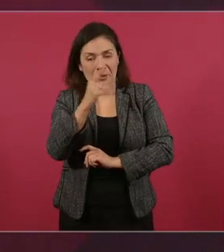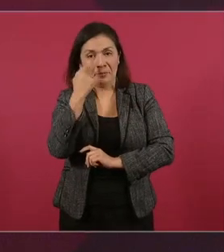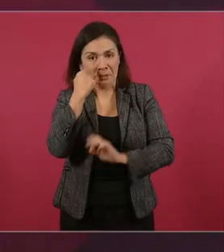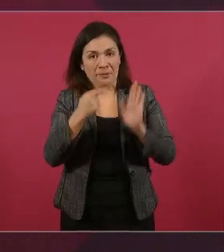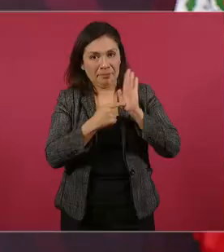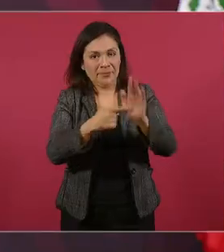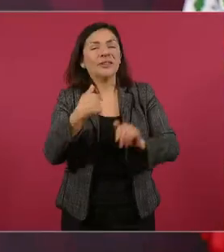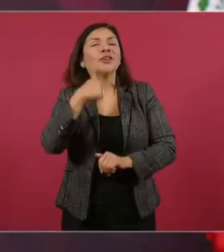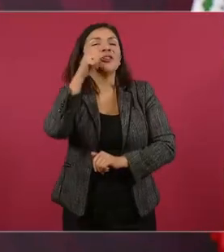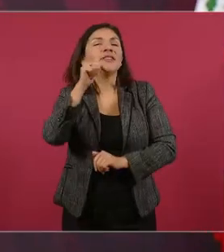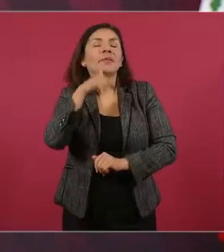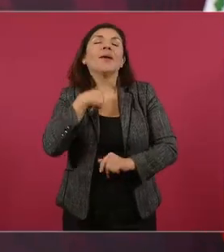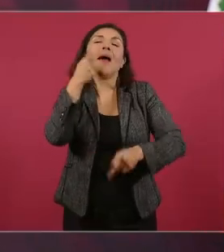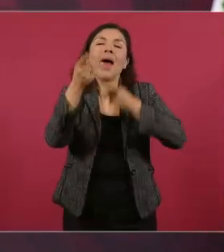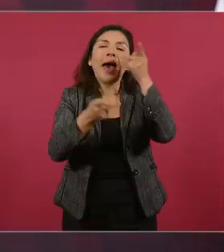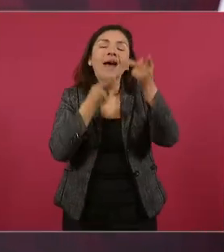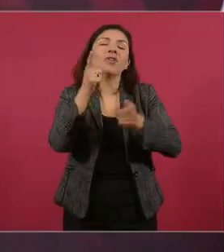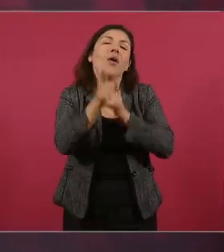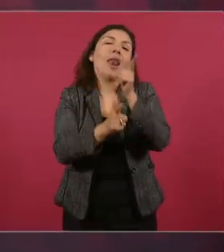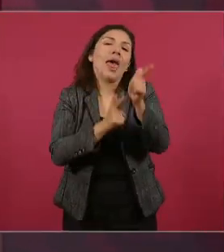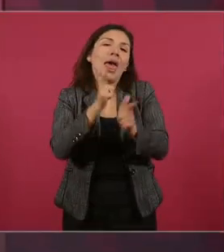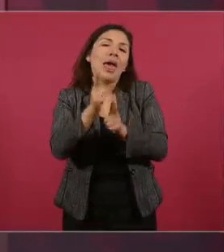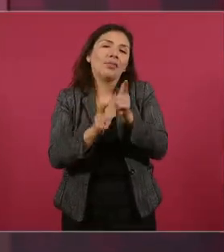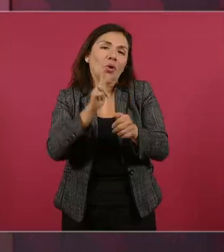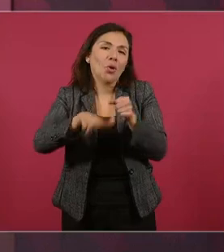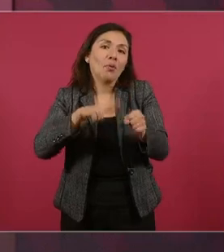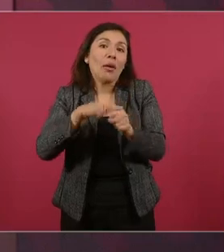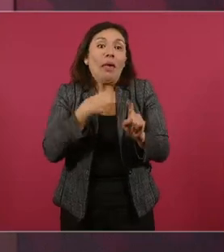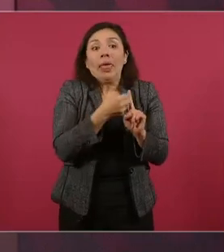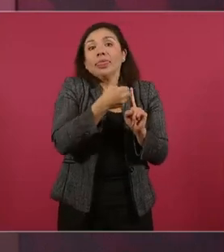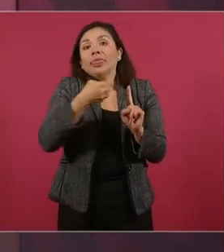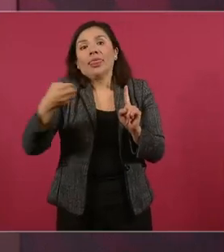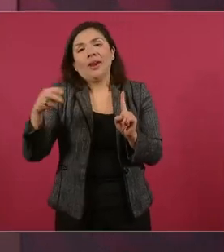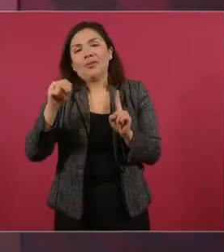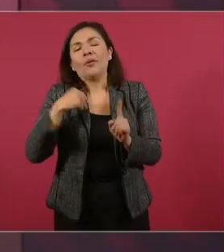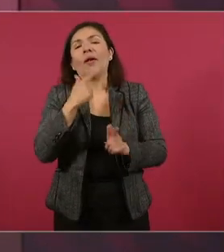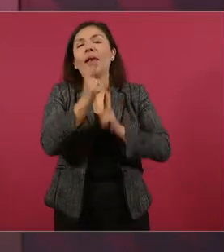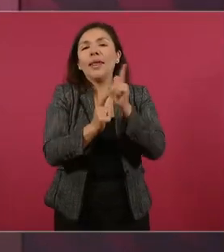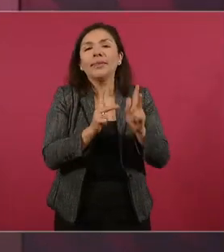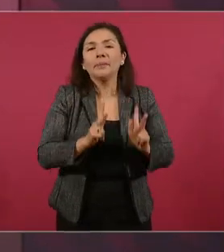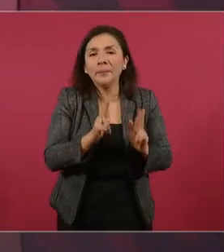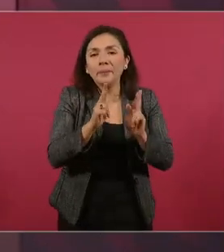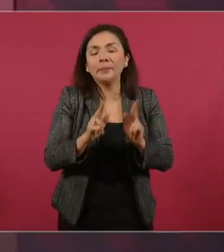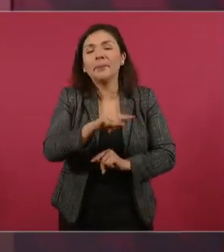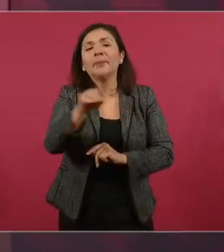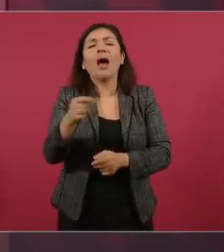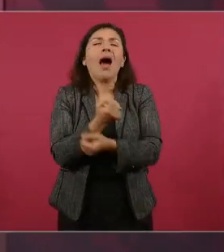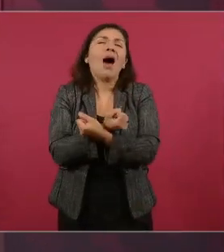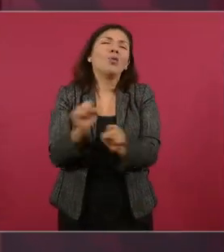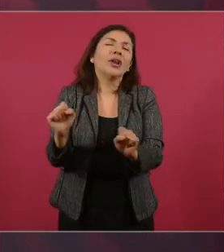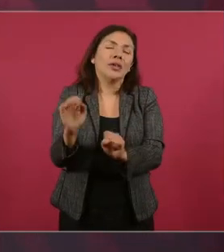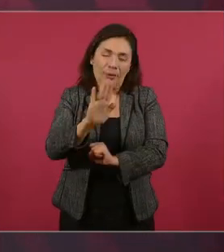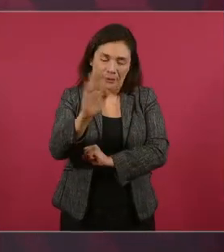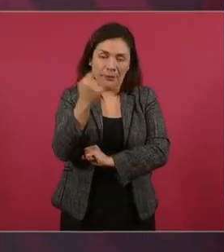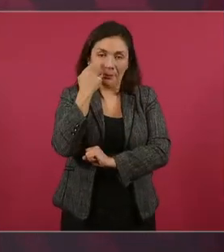Ya ven que yo hablo muy lento y no hablo de corrido, y no se vayan a aburrir.